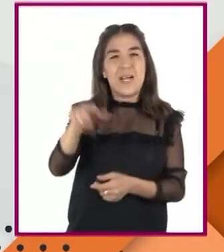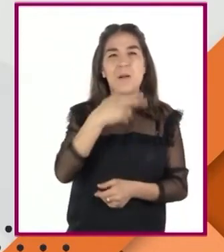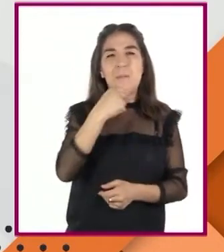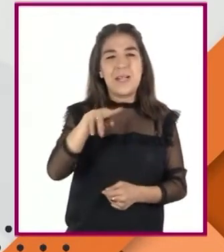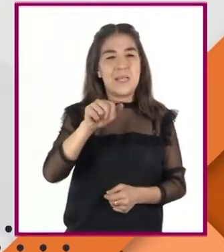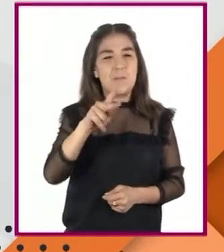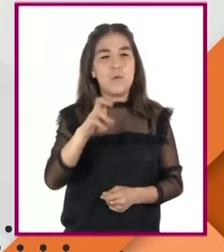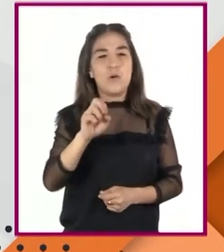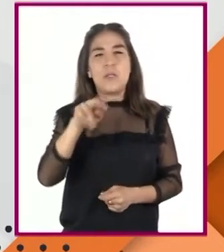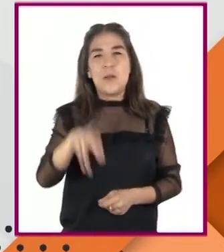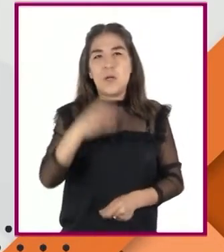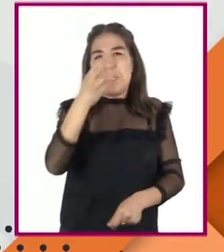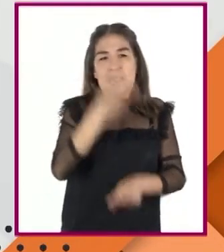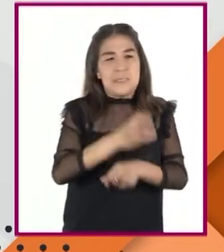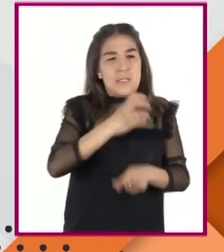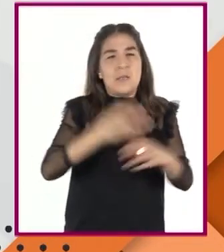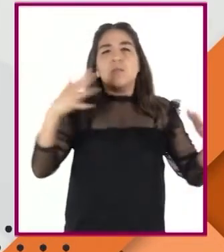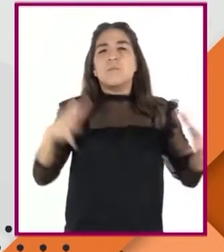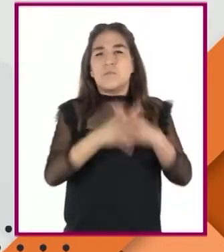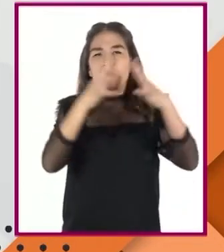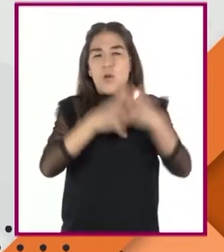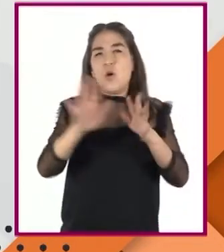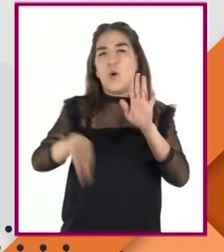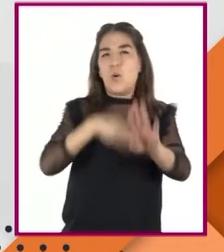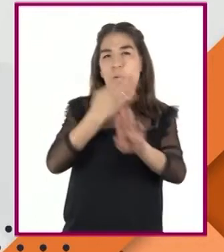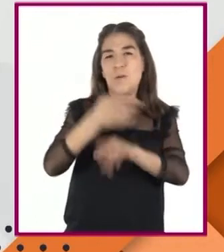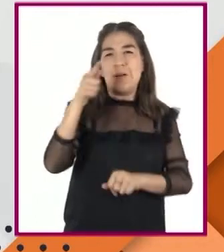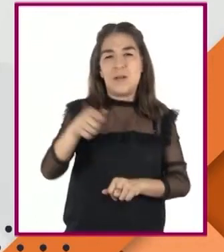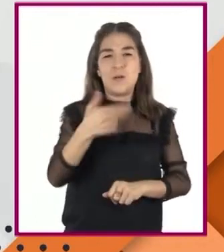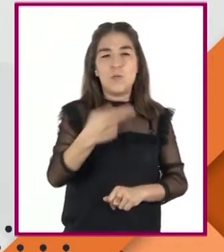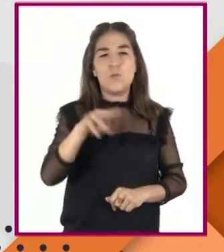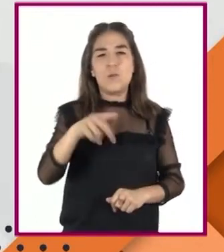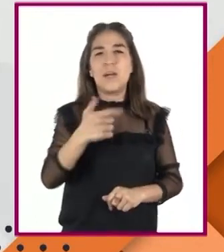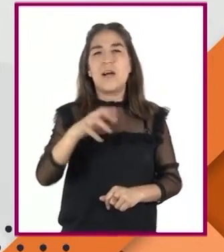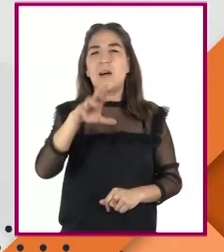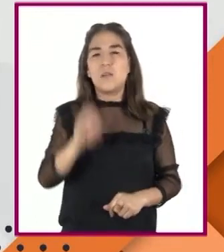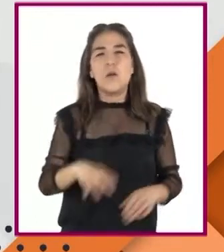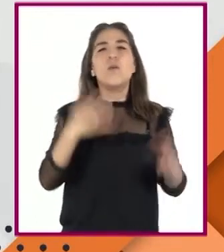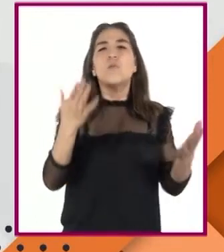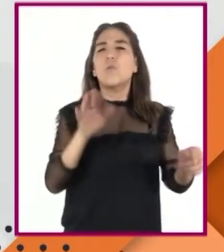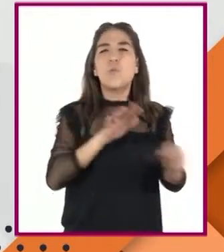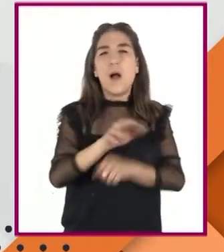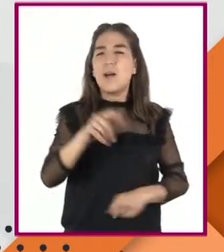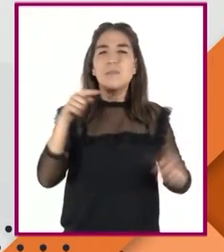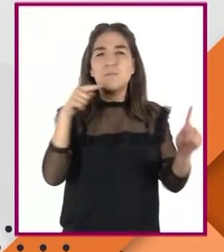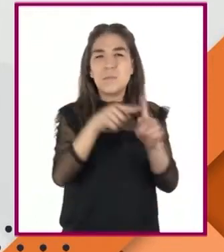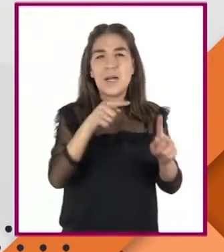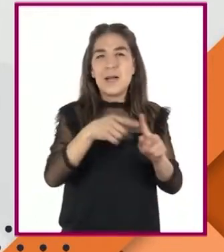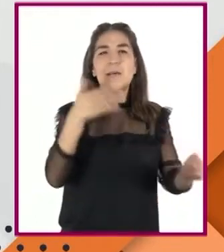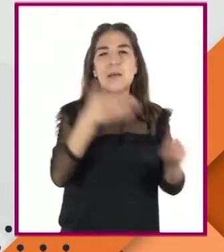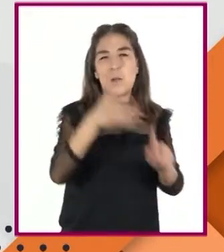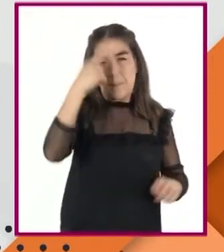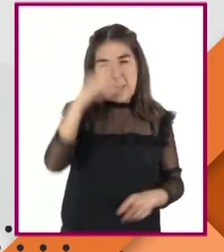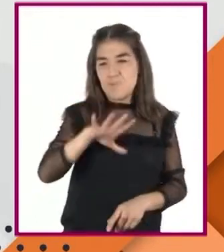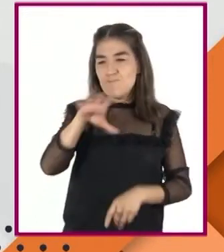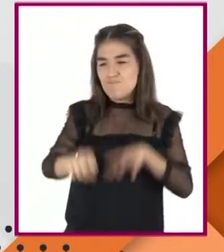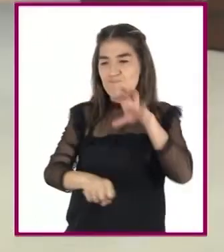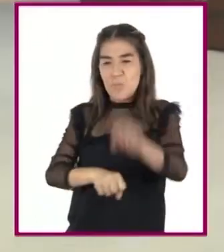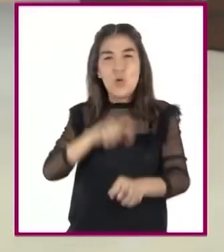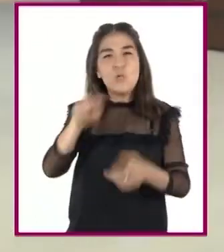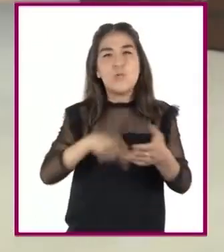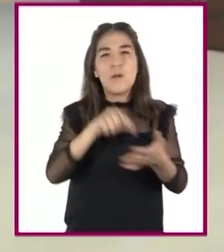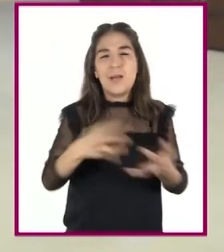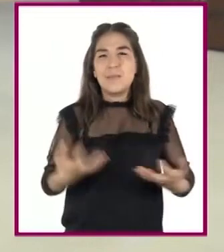III en su guerra contra el Imperio Austrohúngaro, con el objetivo de reconquistar territorios ocupados por este